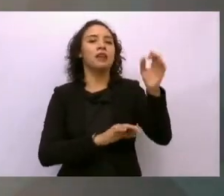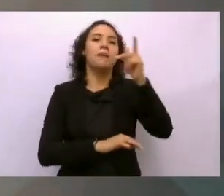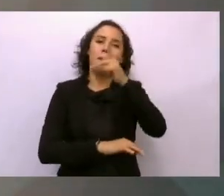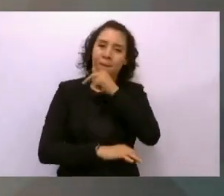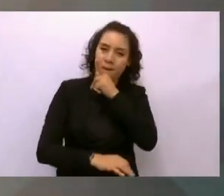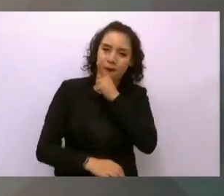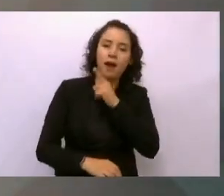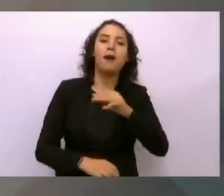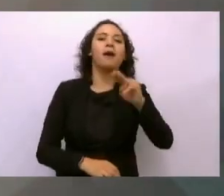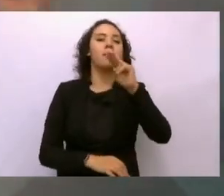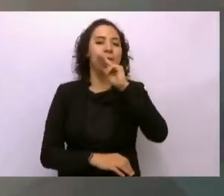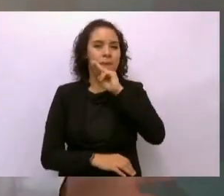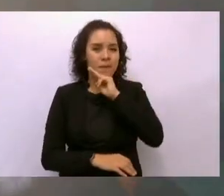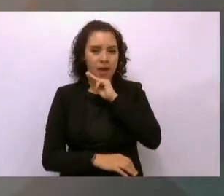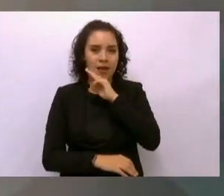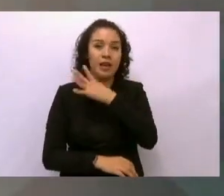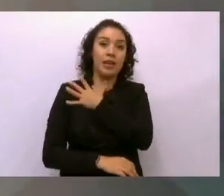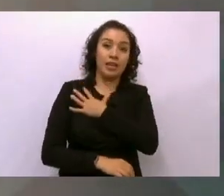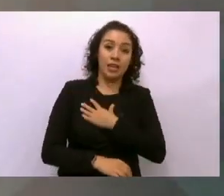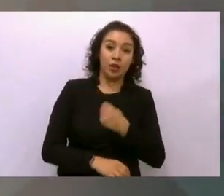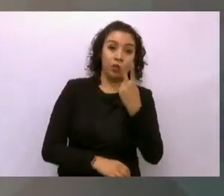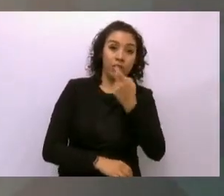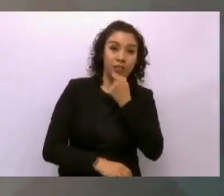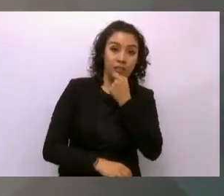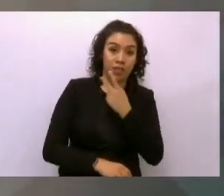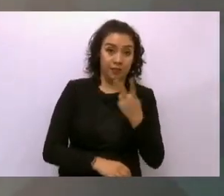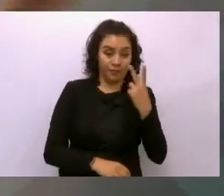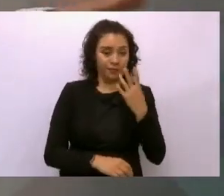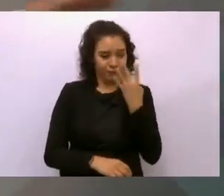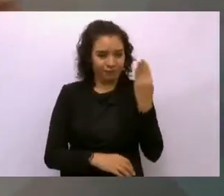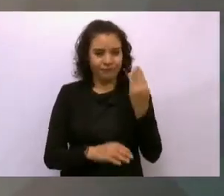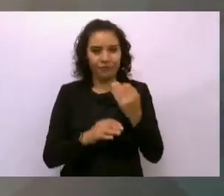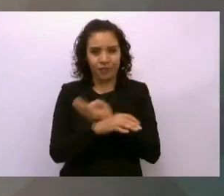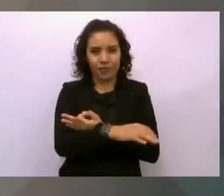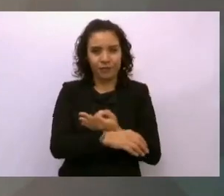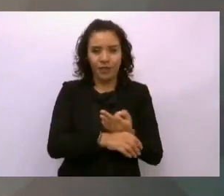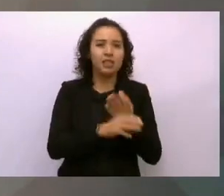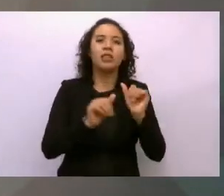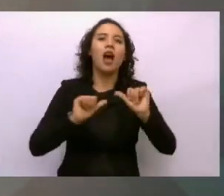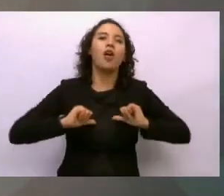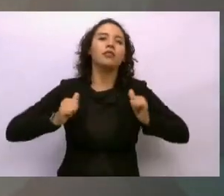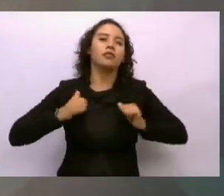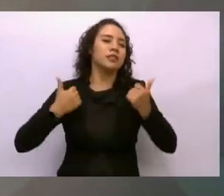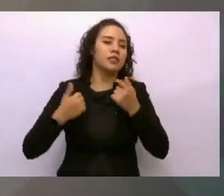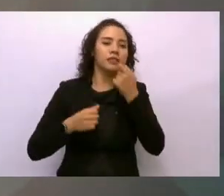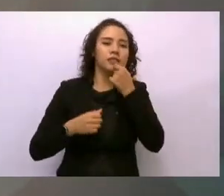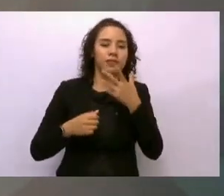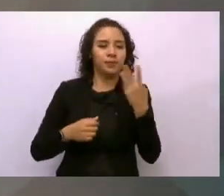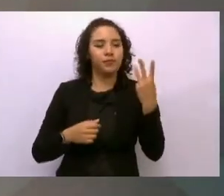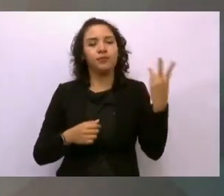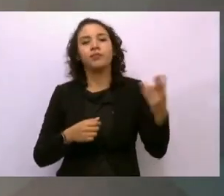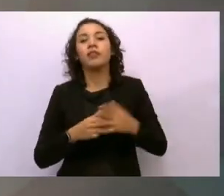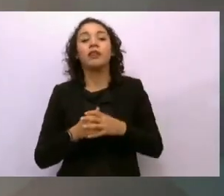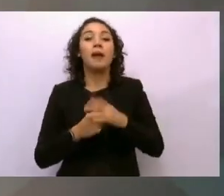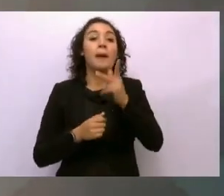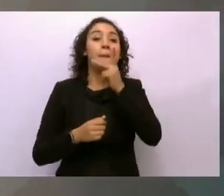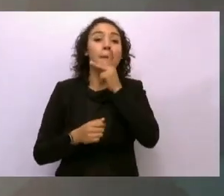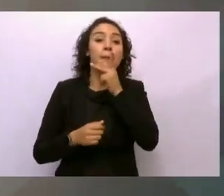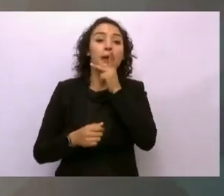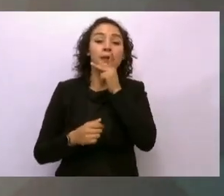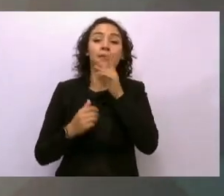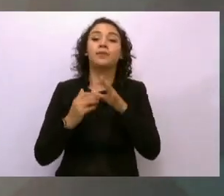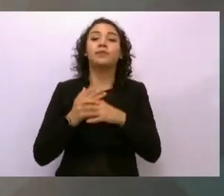papá, mamá y 2 niñas ya adolescentes, donde el papá